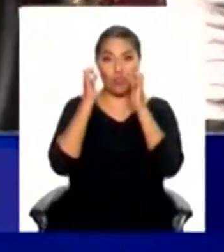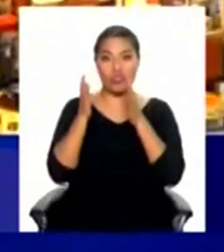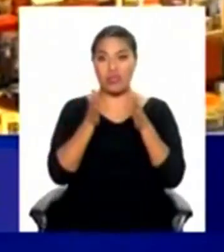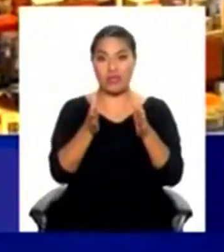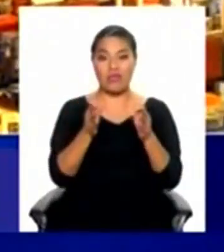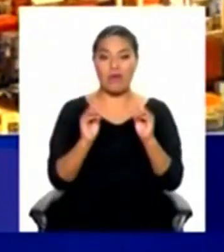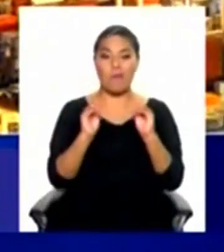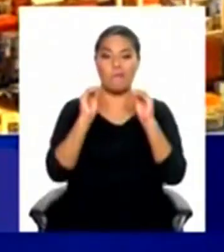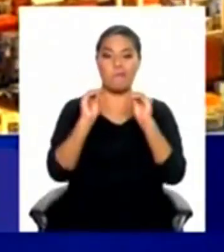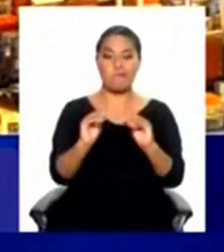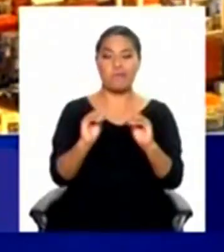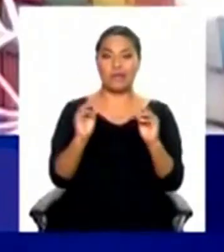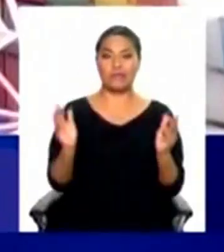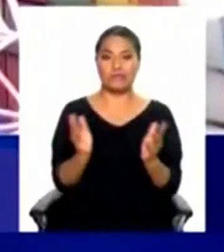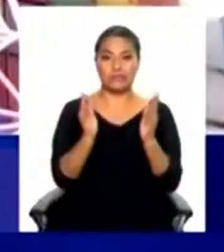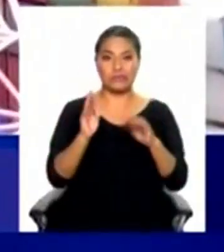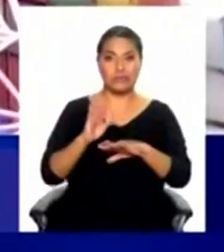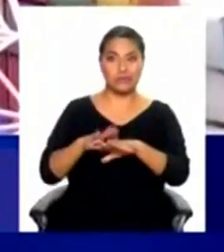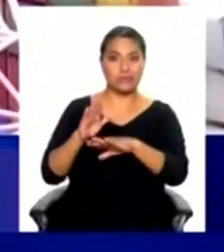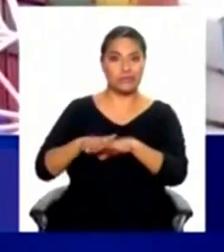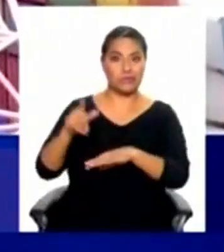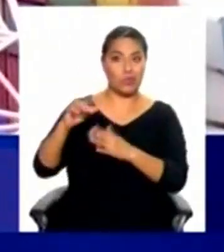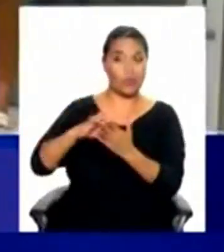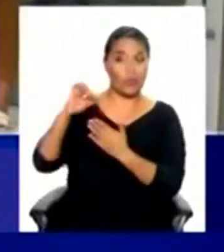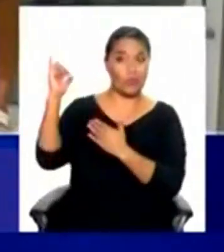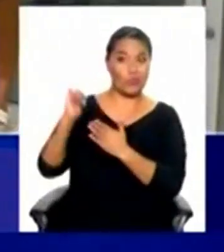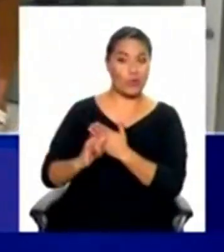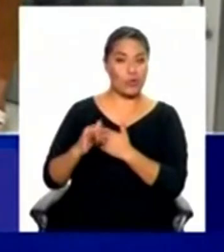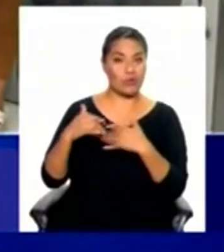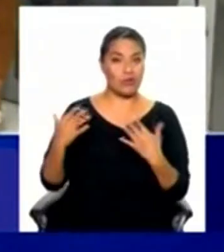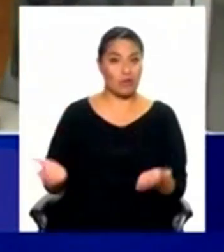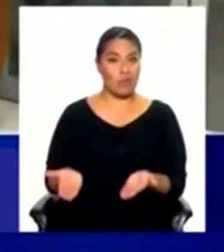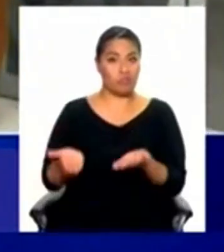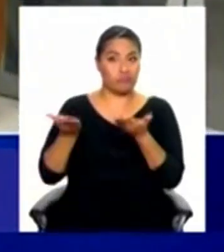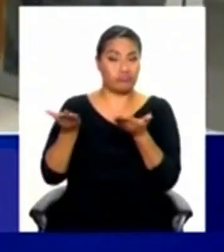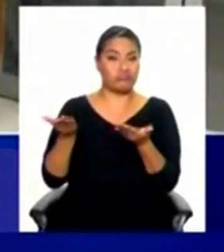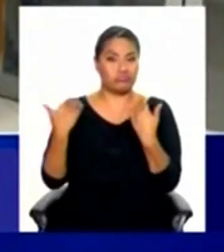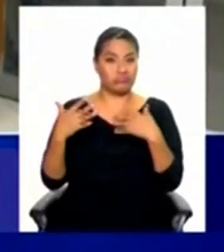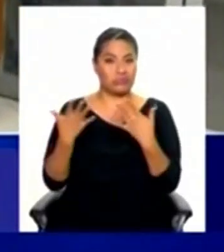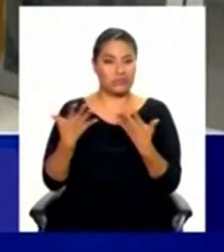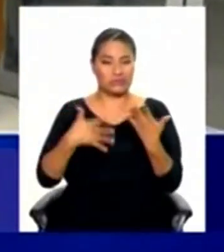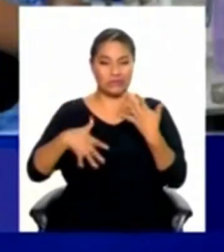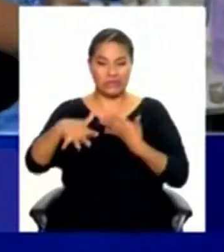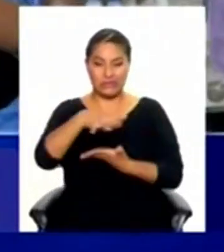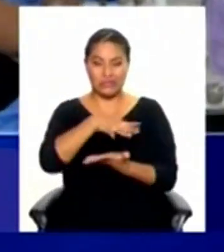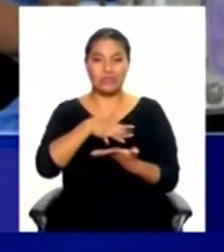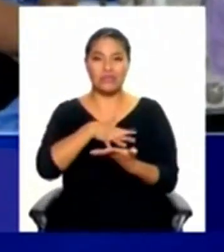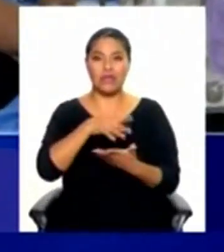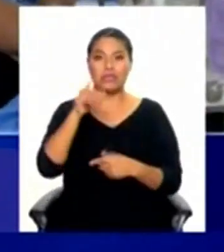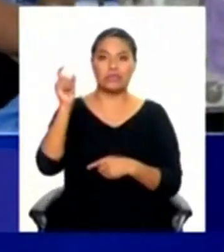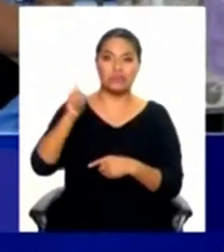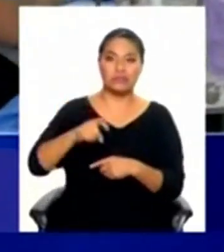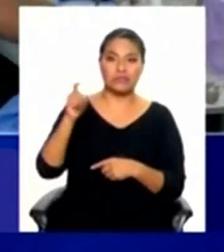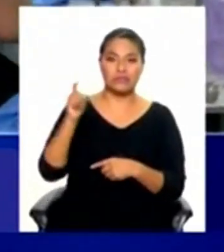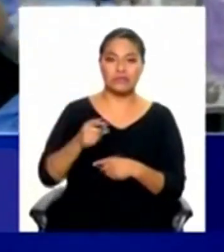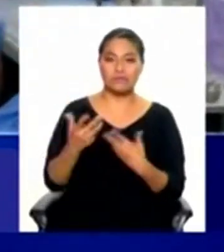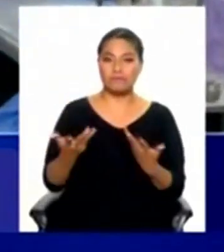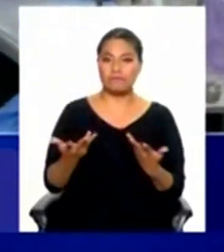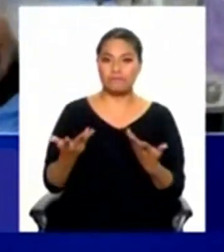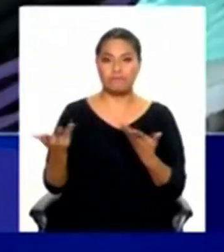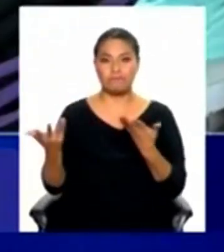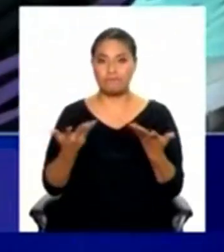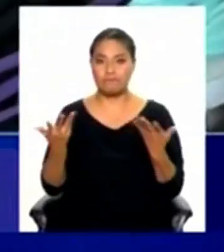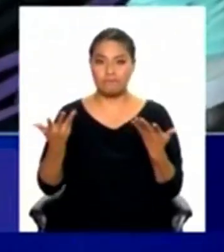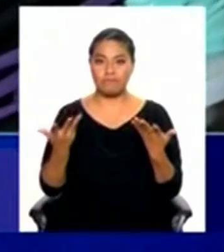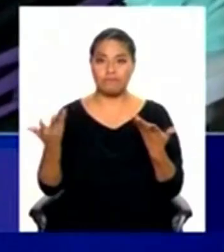a tener un espacio para aterrizar en proyectos de alto impacto infraestructura con lo cual me lleva a decantar en dos